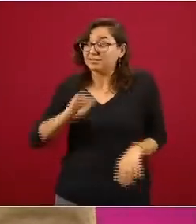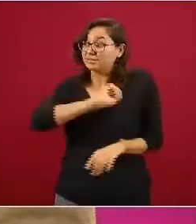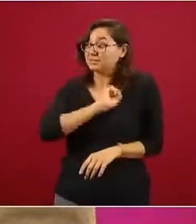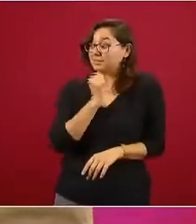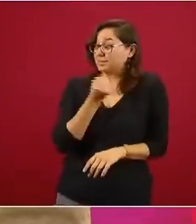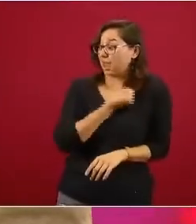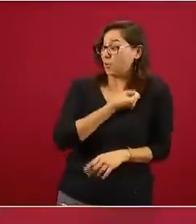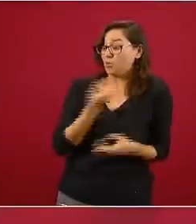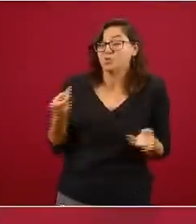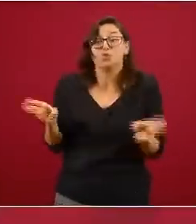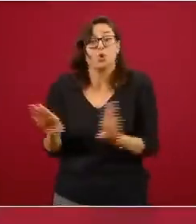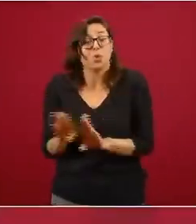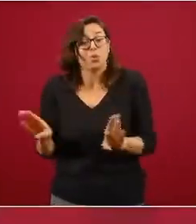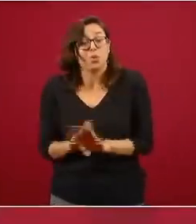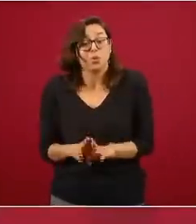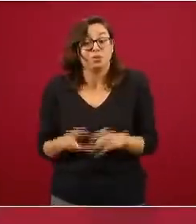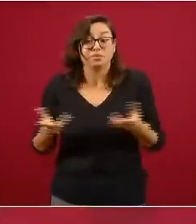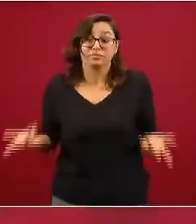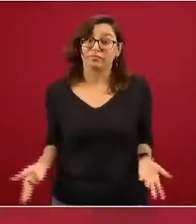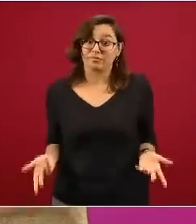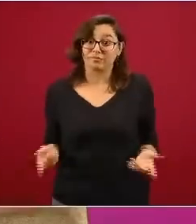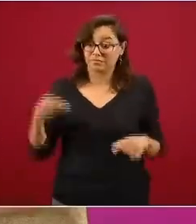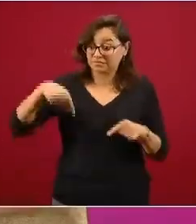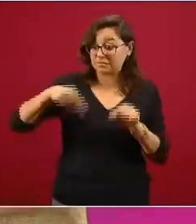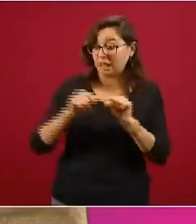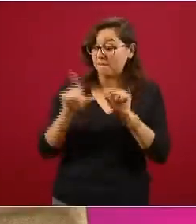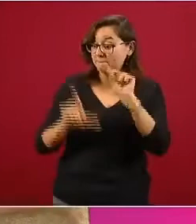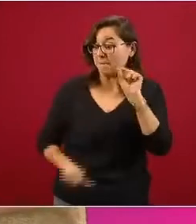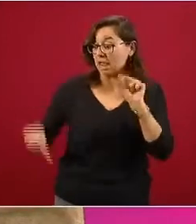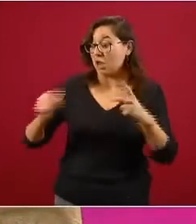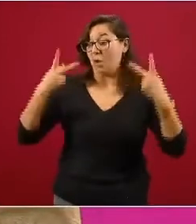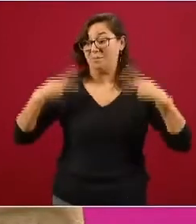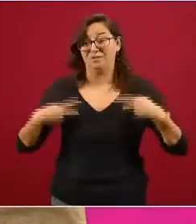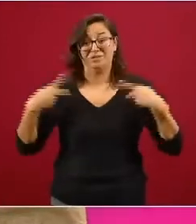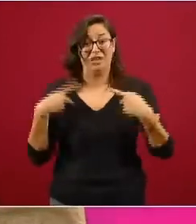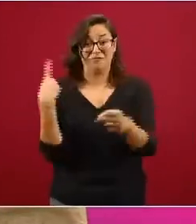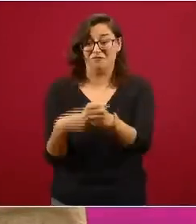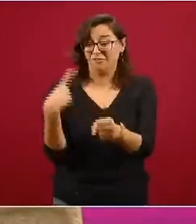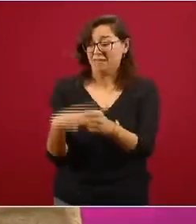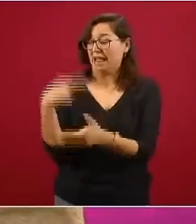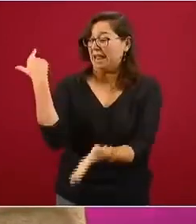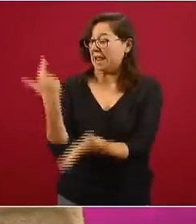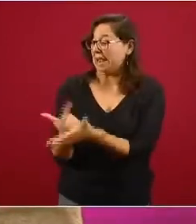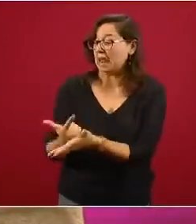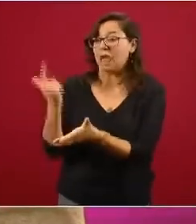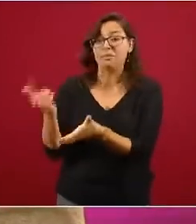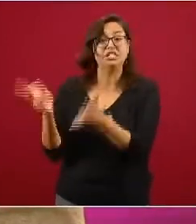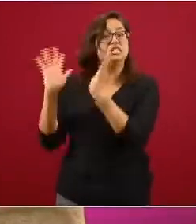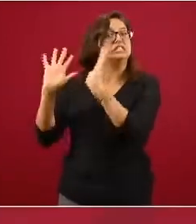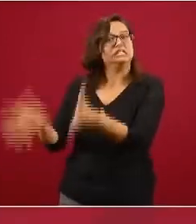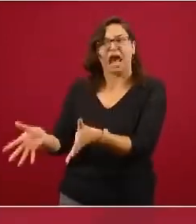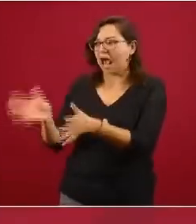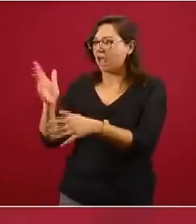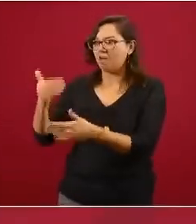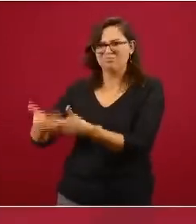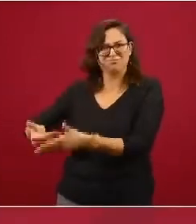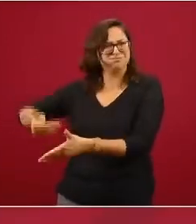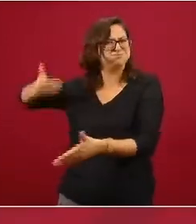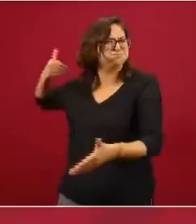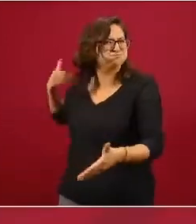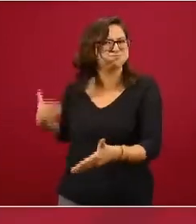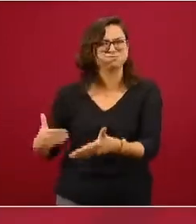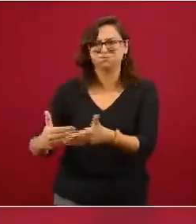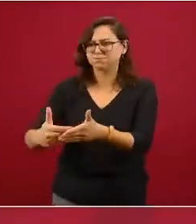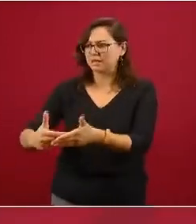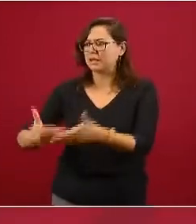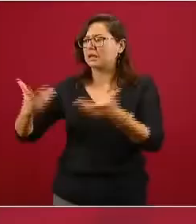Entonces, esta enorme presencia de las enfermedades crónicas asociadas a la mala nutrición, asociadas a